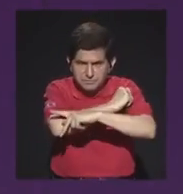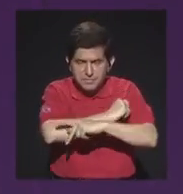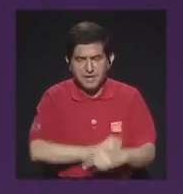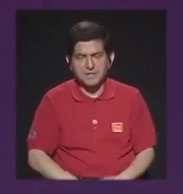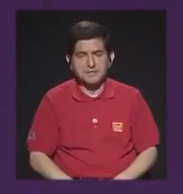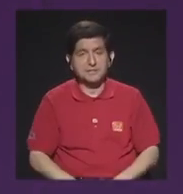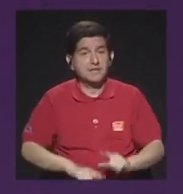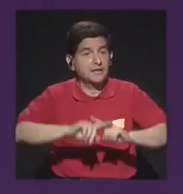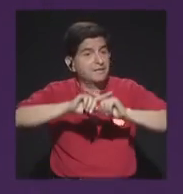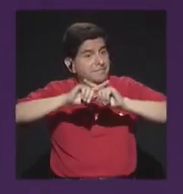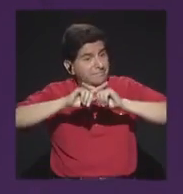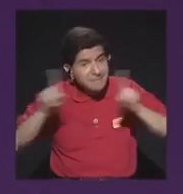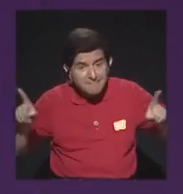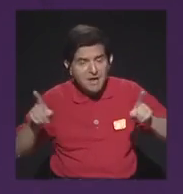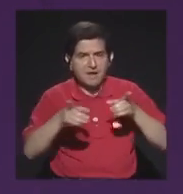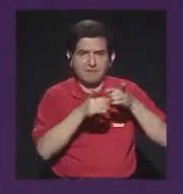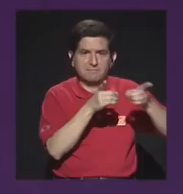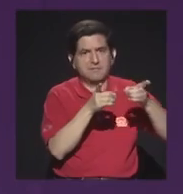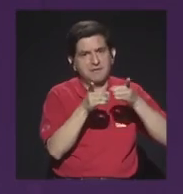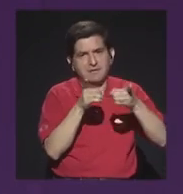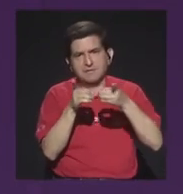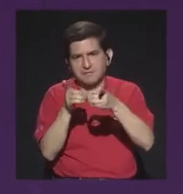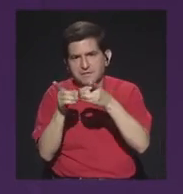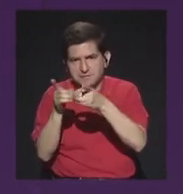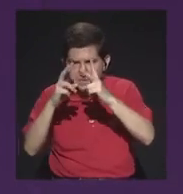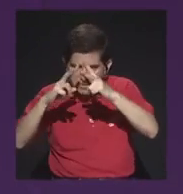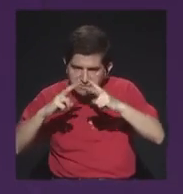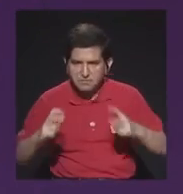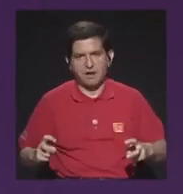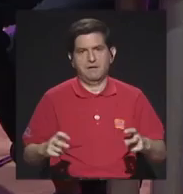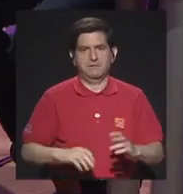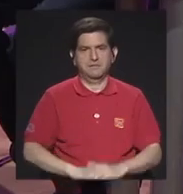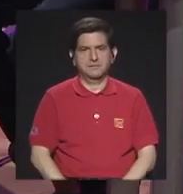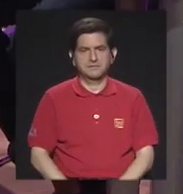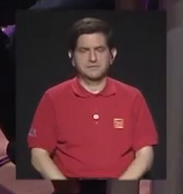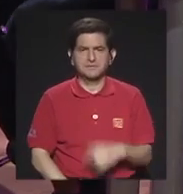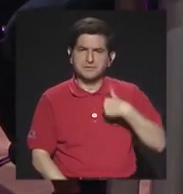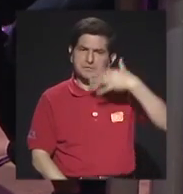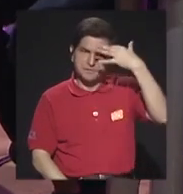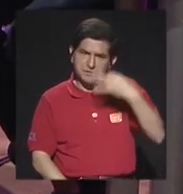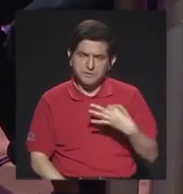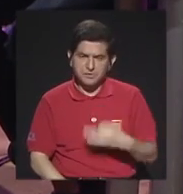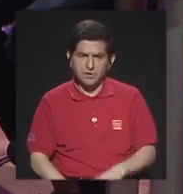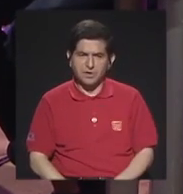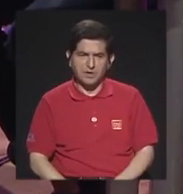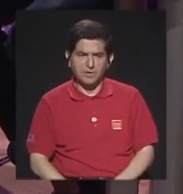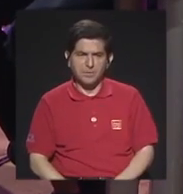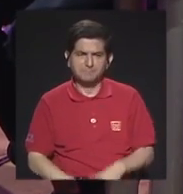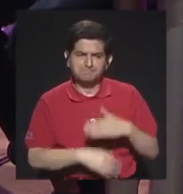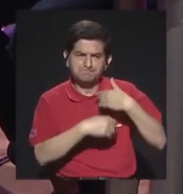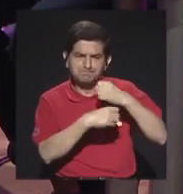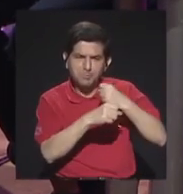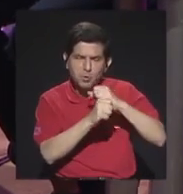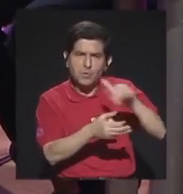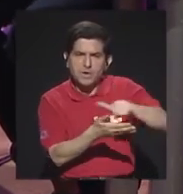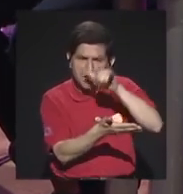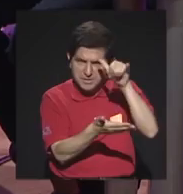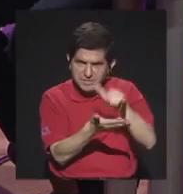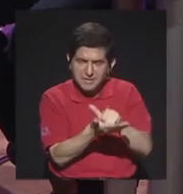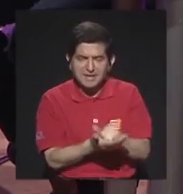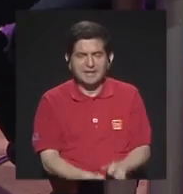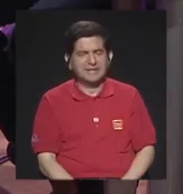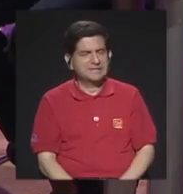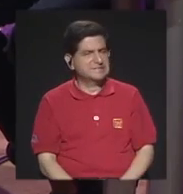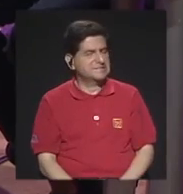la visión a nivel distrital es otra cosa. Entonces, y yo creo que en esa parte la Municipalidad de San José está en